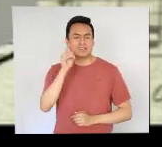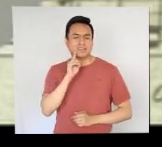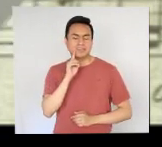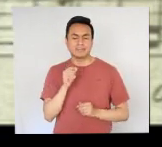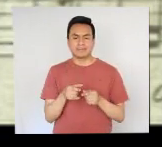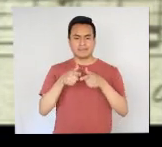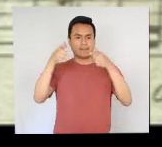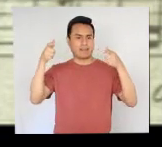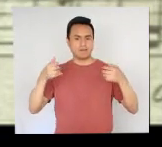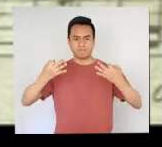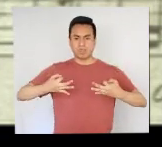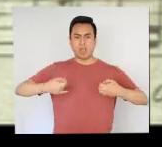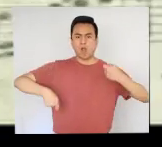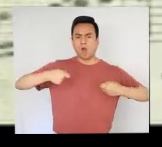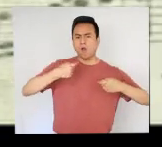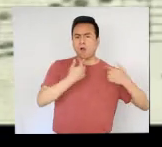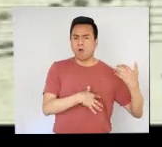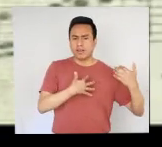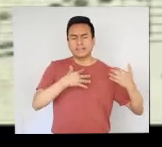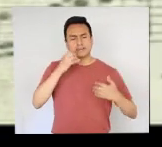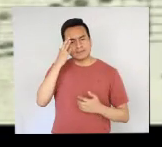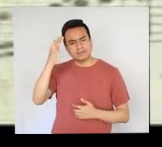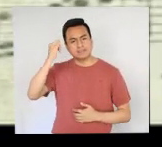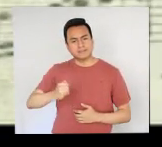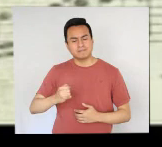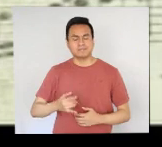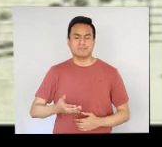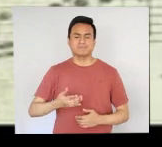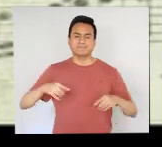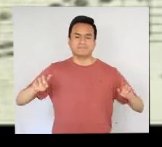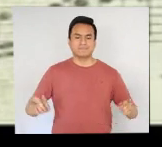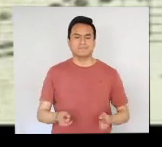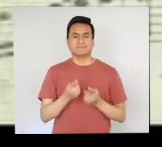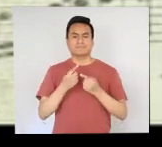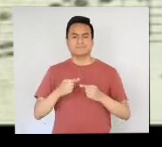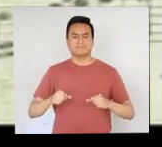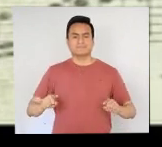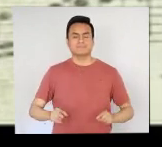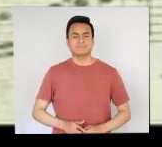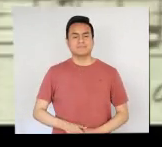tener la gran orquesta que siempre soñé.